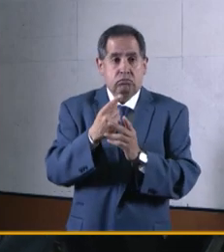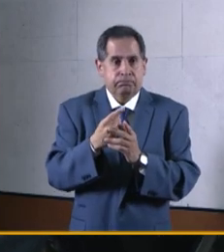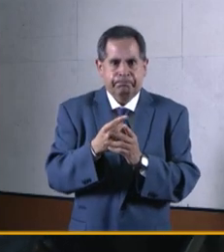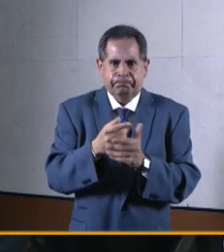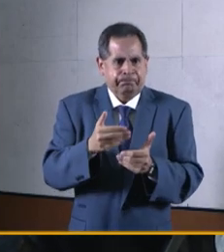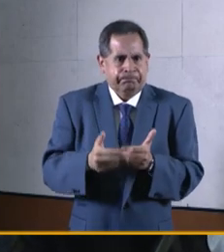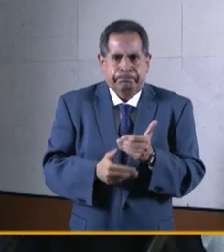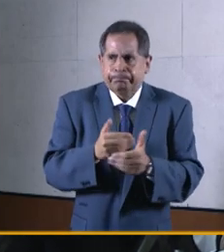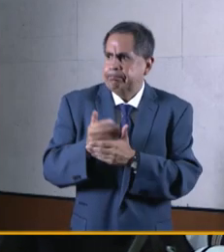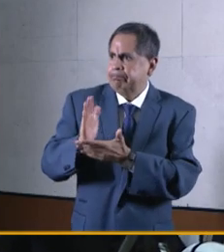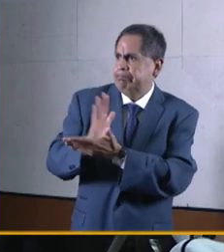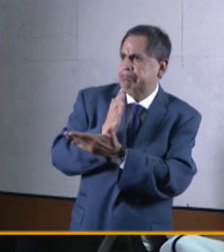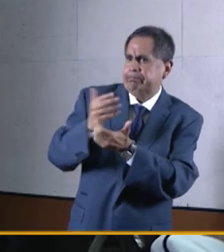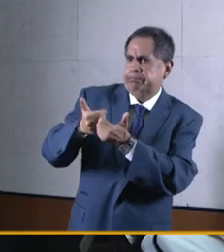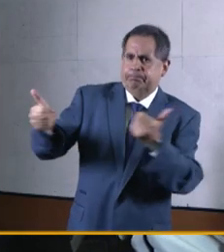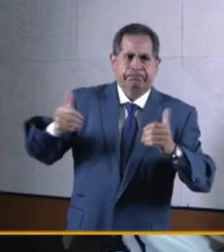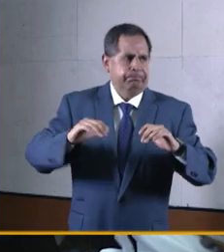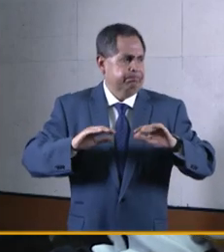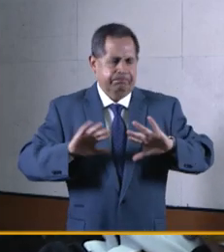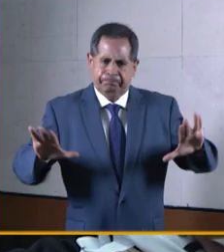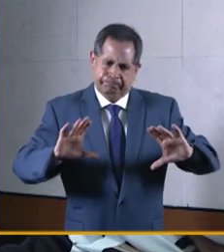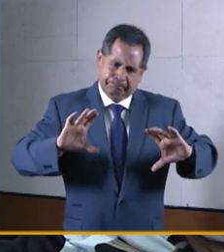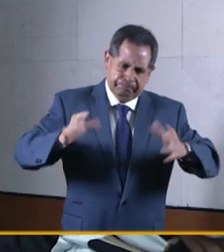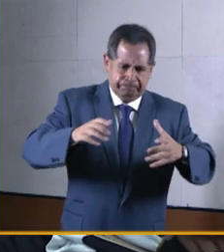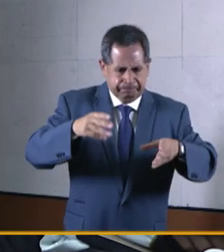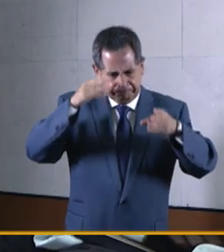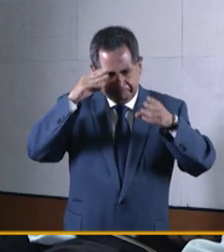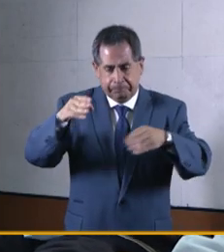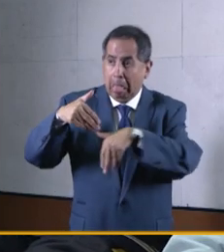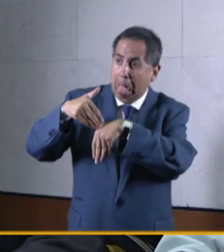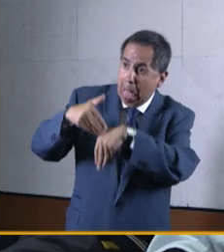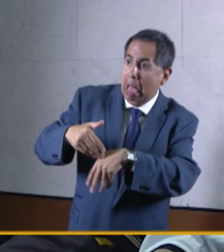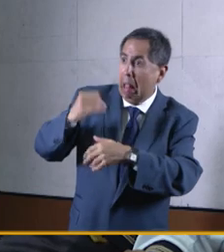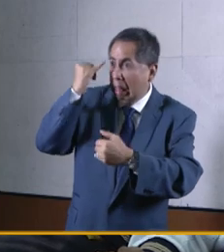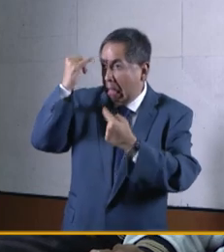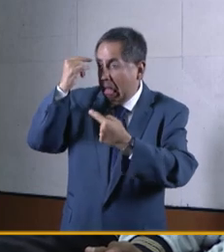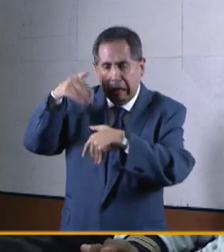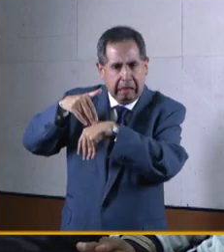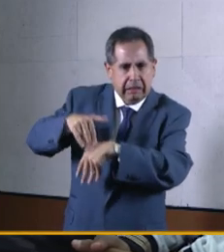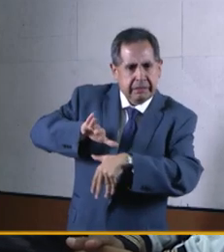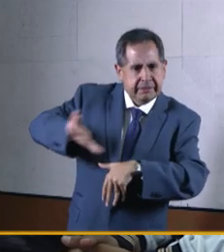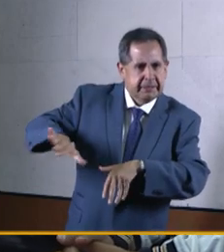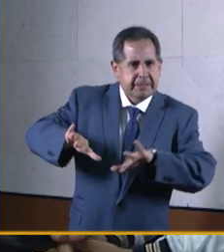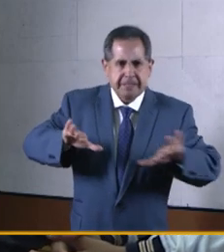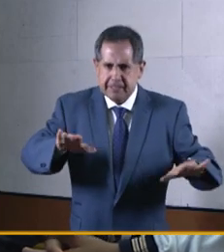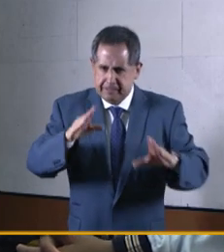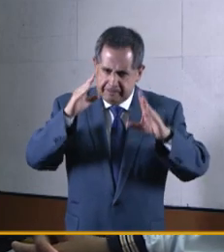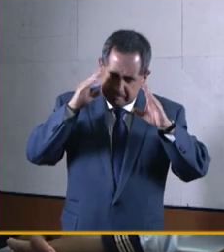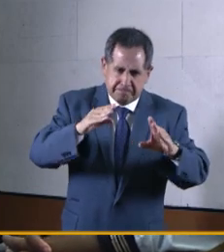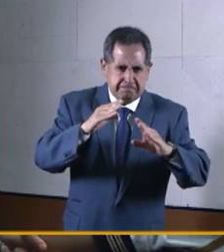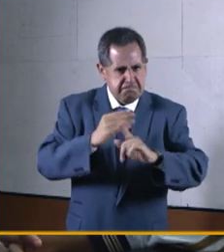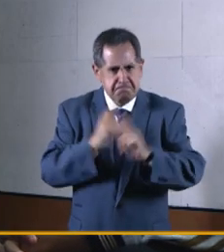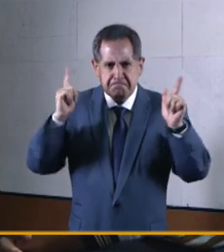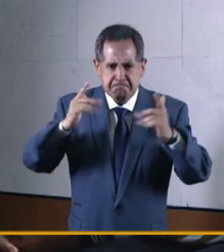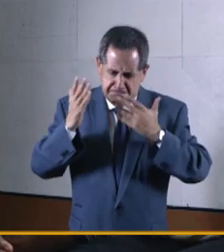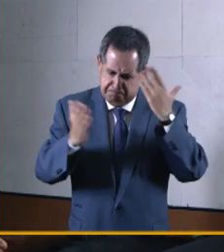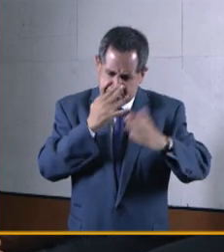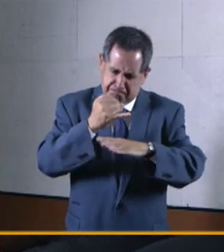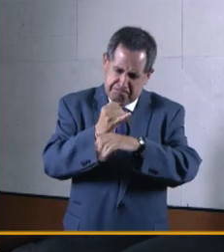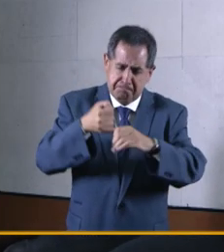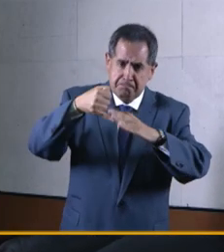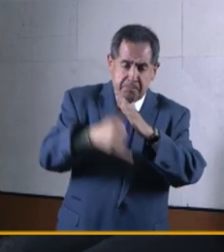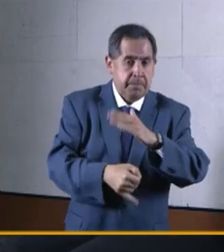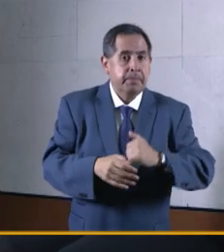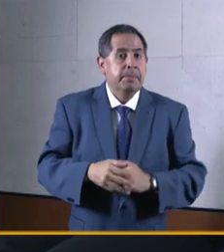propias liberada del trono y el dogma llegarían otras liberaciones en el